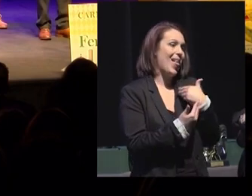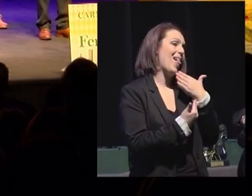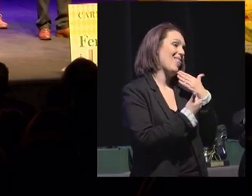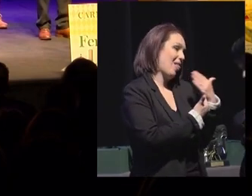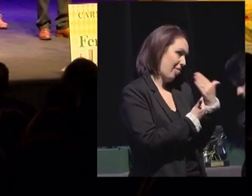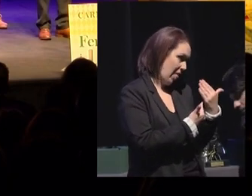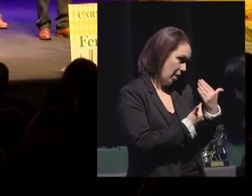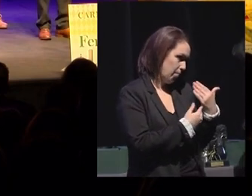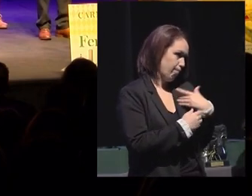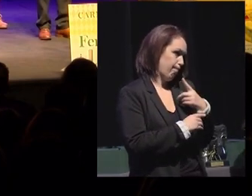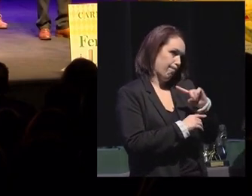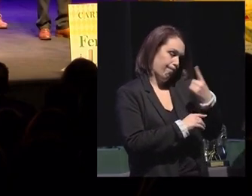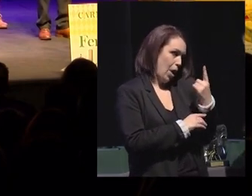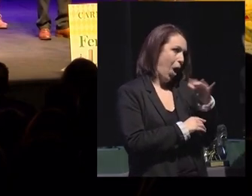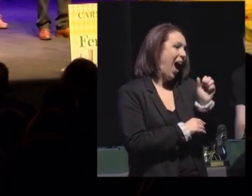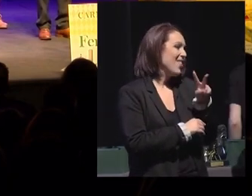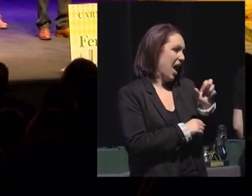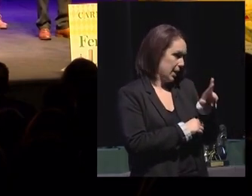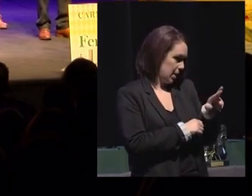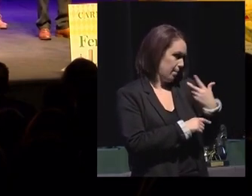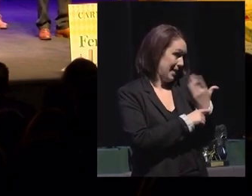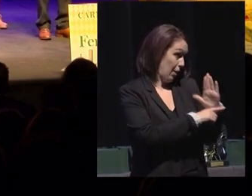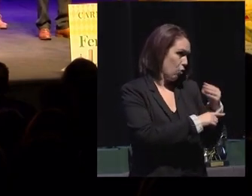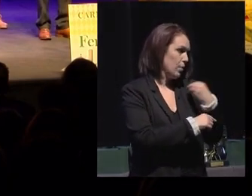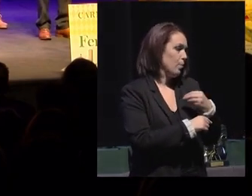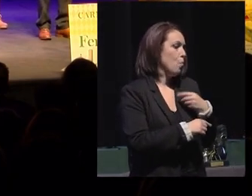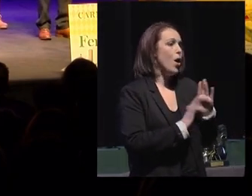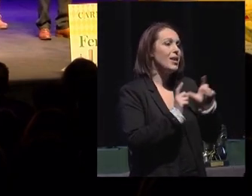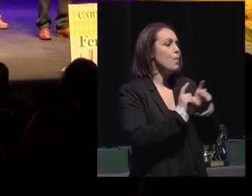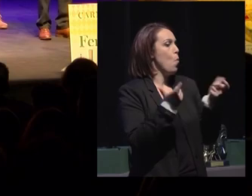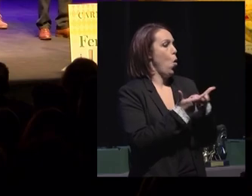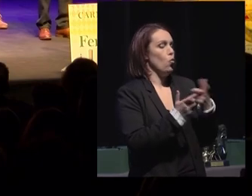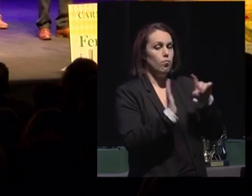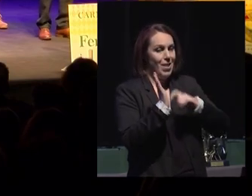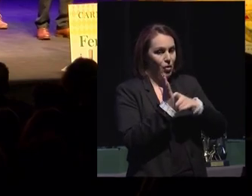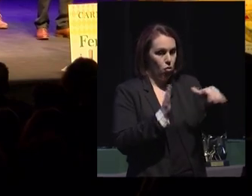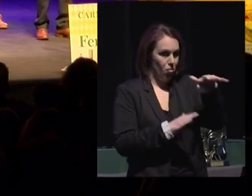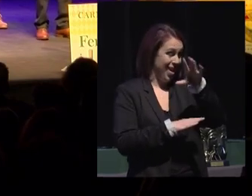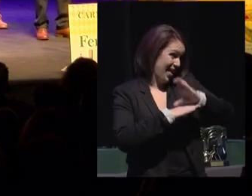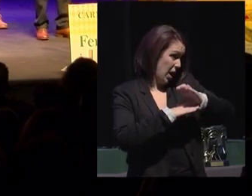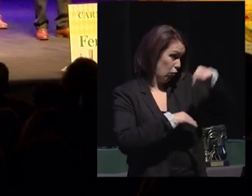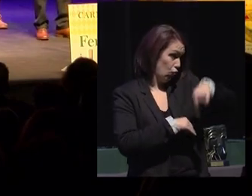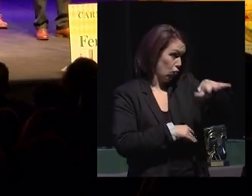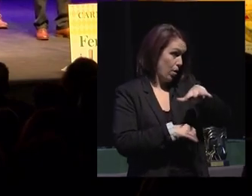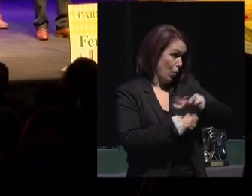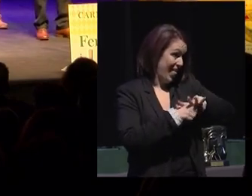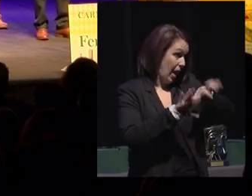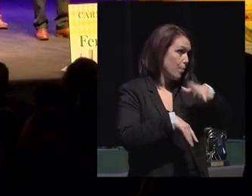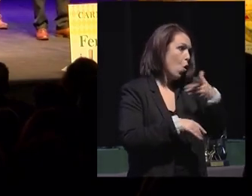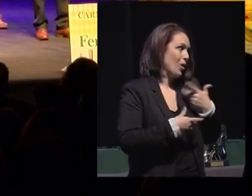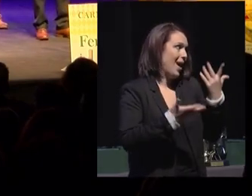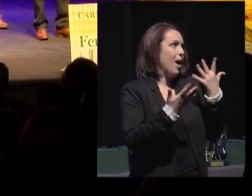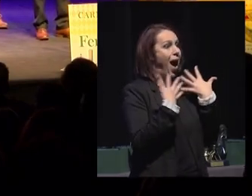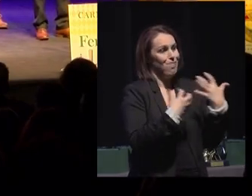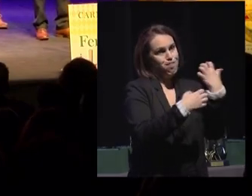a ti en primera persona, Javier, y a todo tu equipo de Canal Sur en la provincia de Cádiz, primero por presentar este acto,